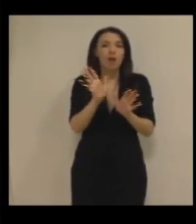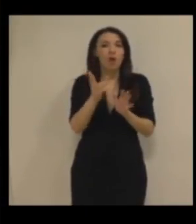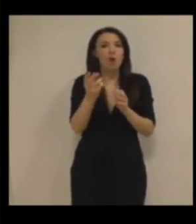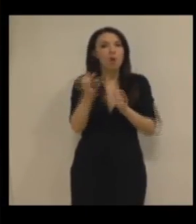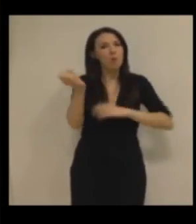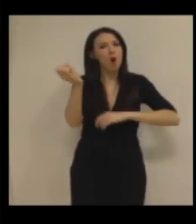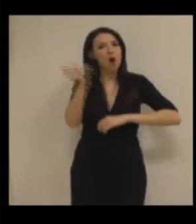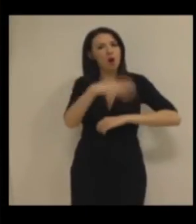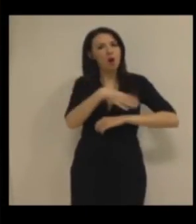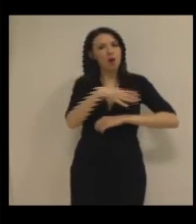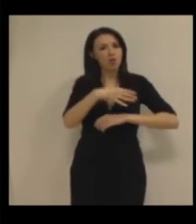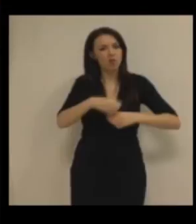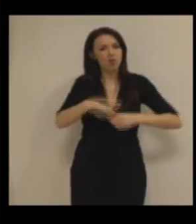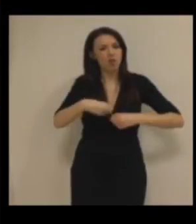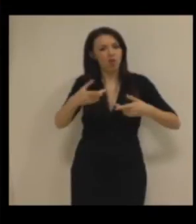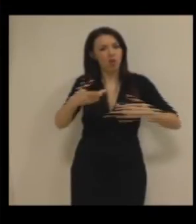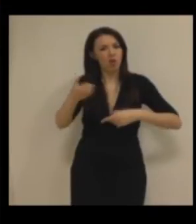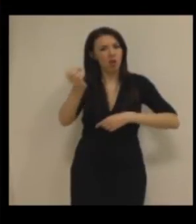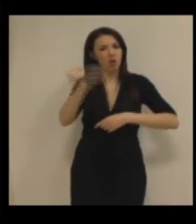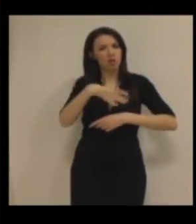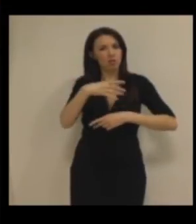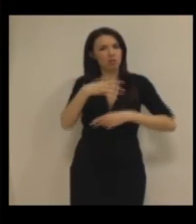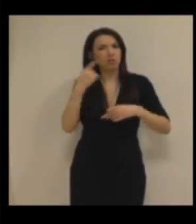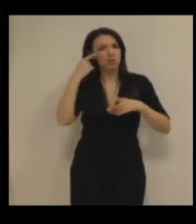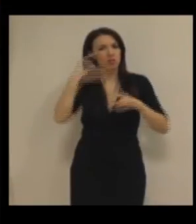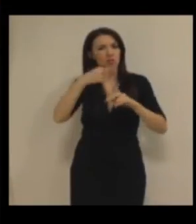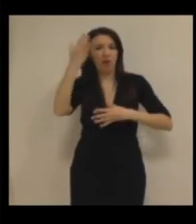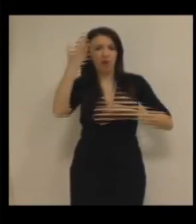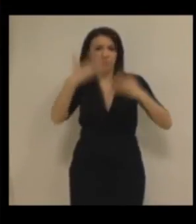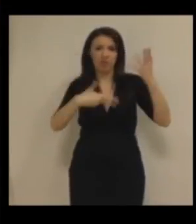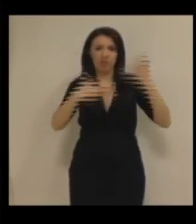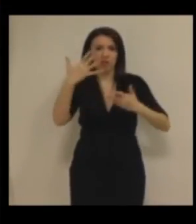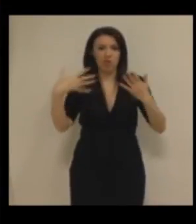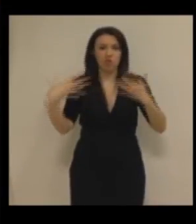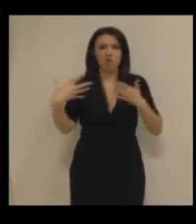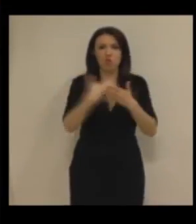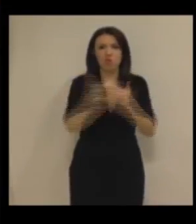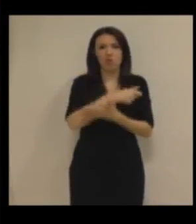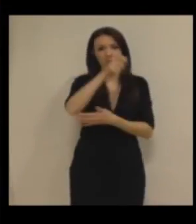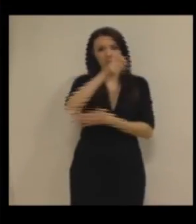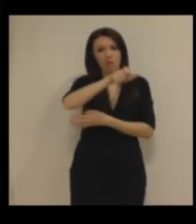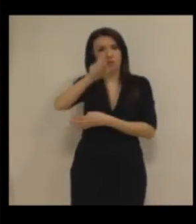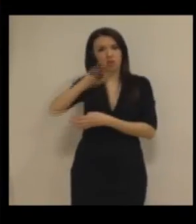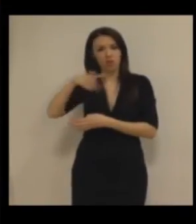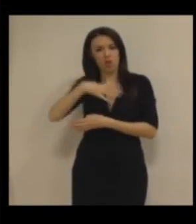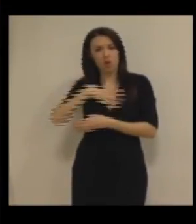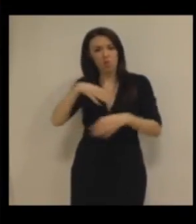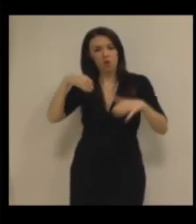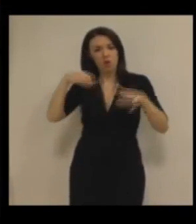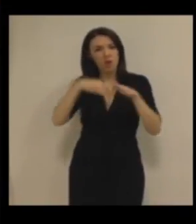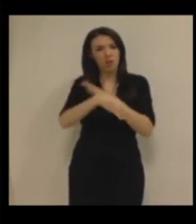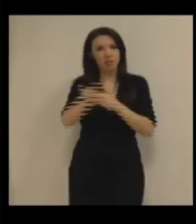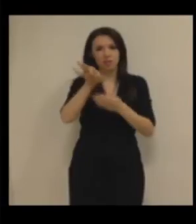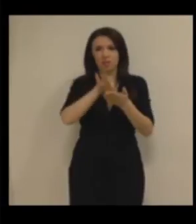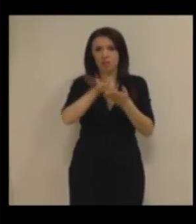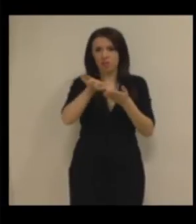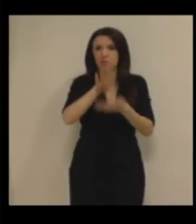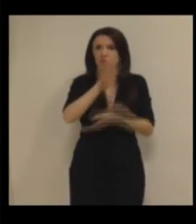ahorro de costes para la administración, el que todos los ciudadanos puedan acceder a los